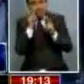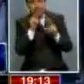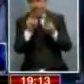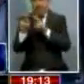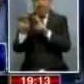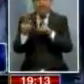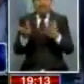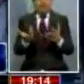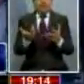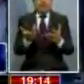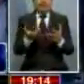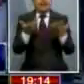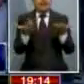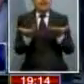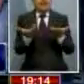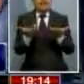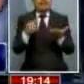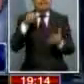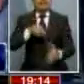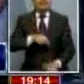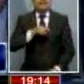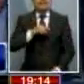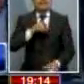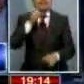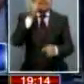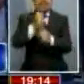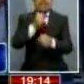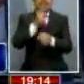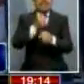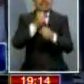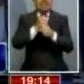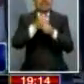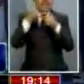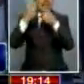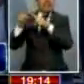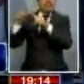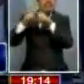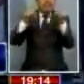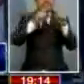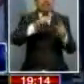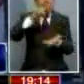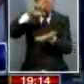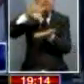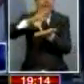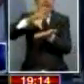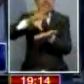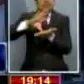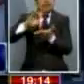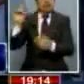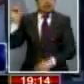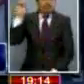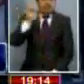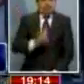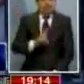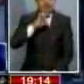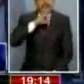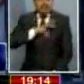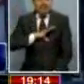Miren ustedes cómo estamos recibiendo trabajadores de muchos otros países que vienen a